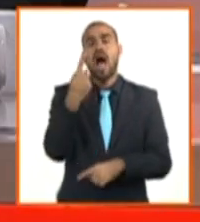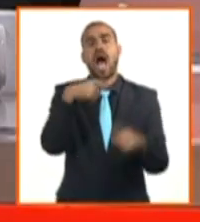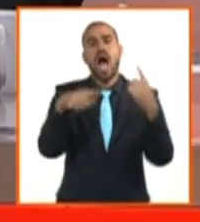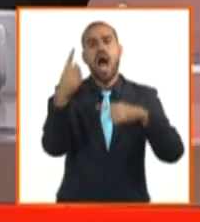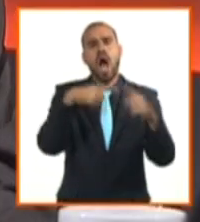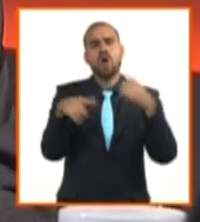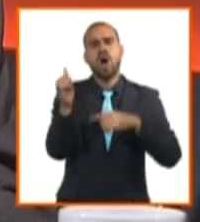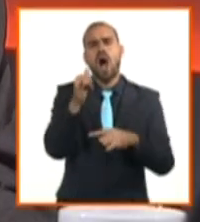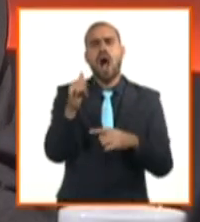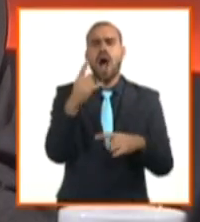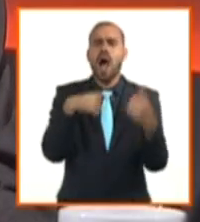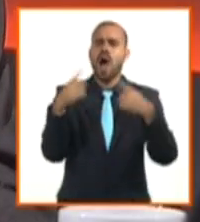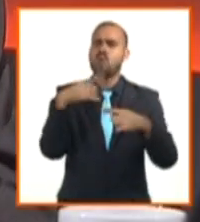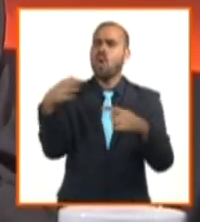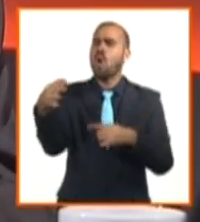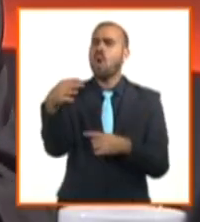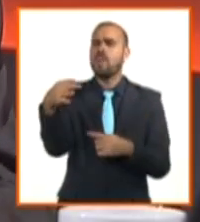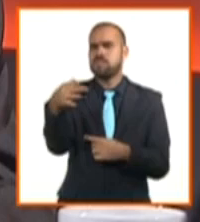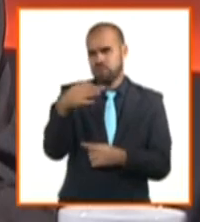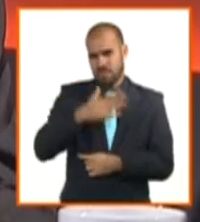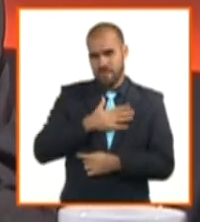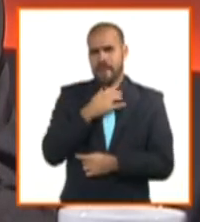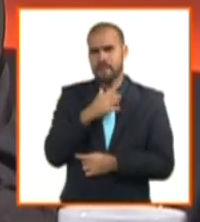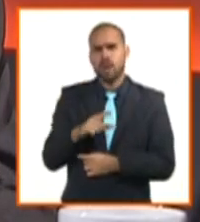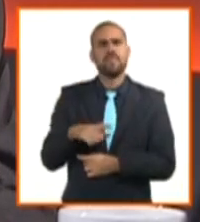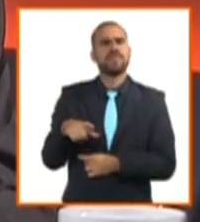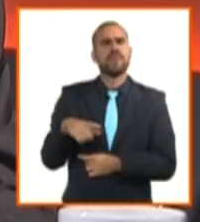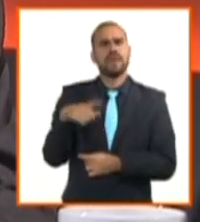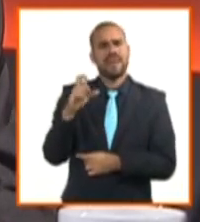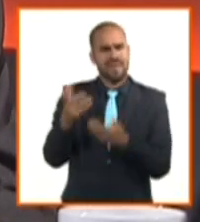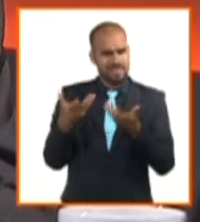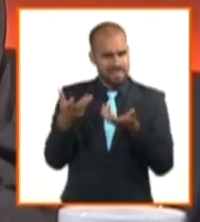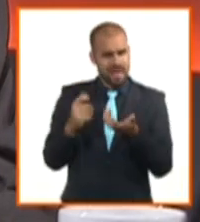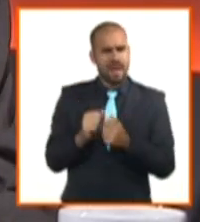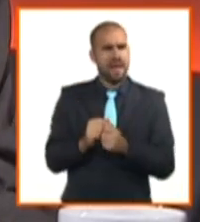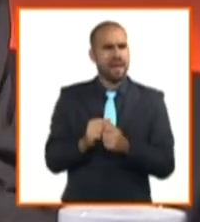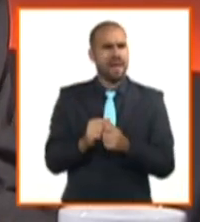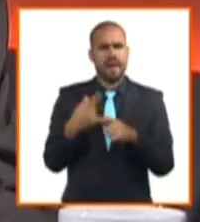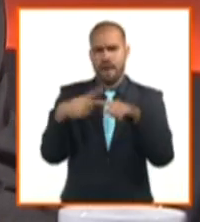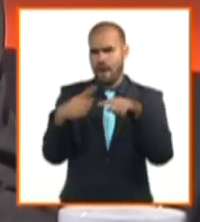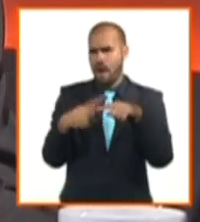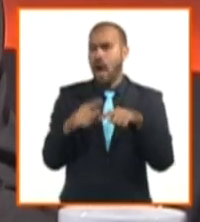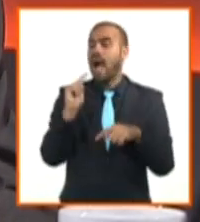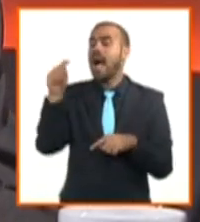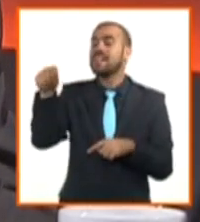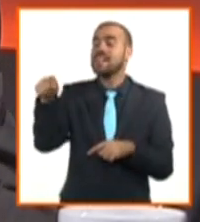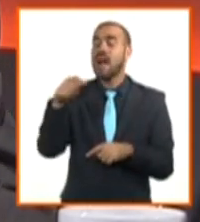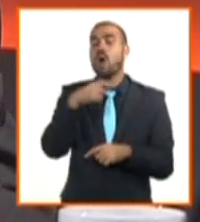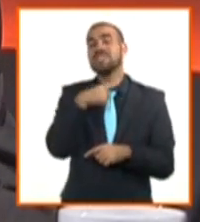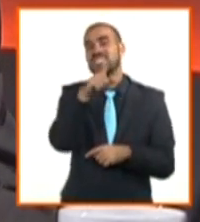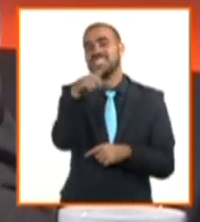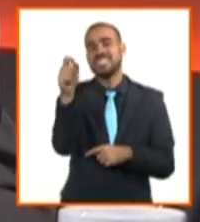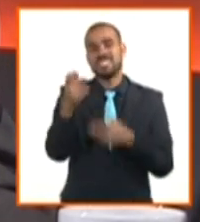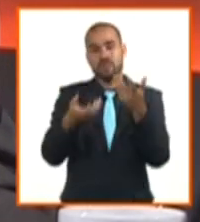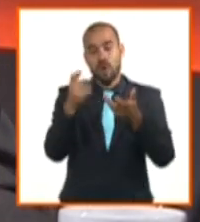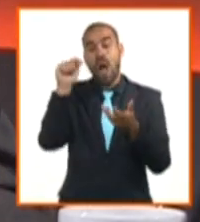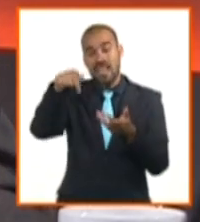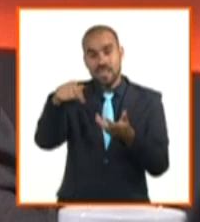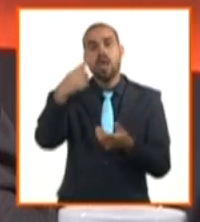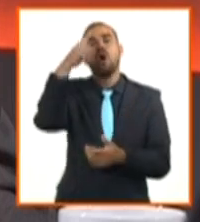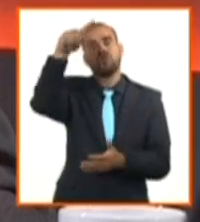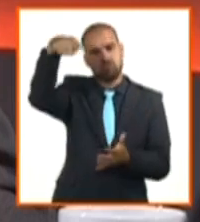así hagan del área bueno creo en un reporte en cienfuegos de un tornado que está